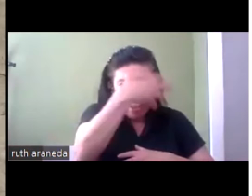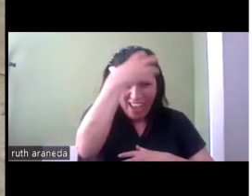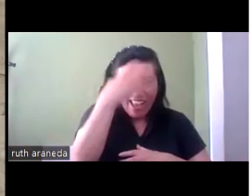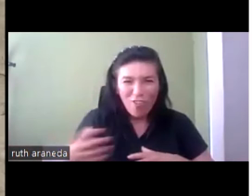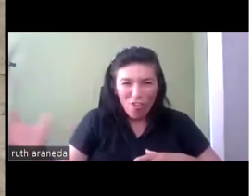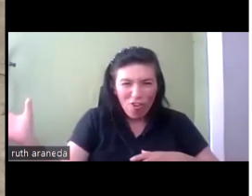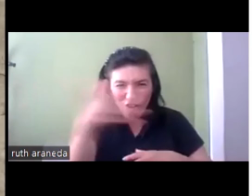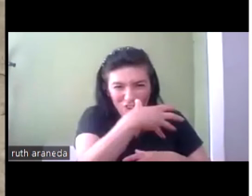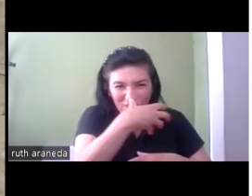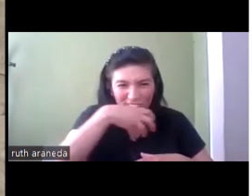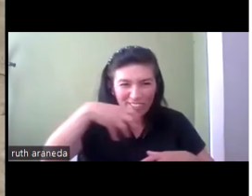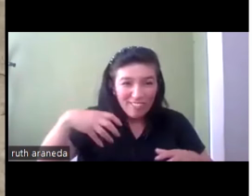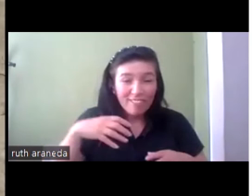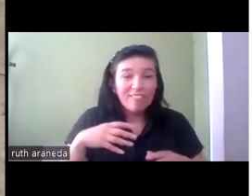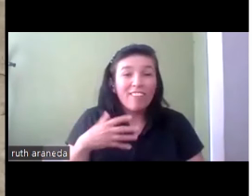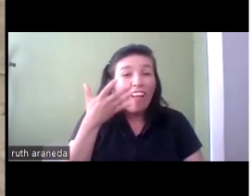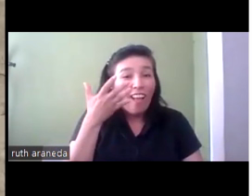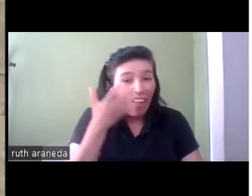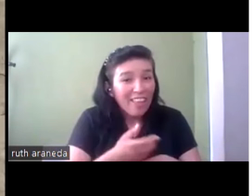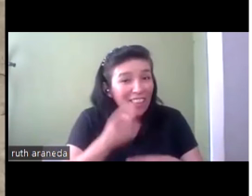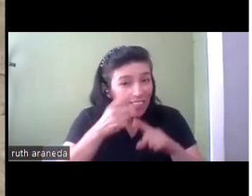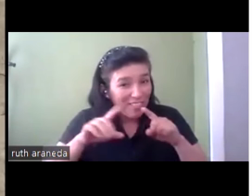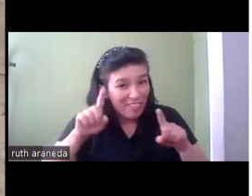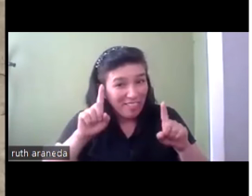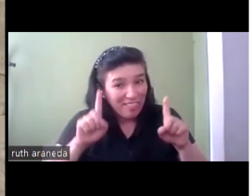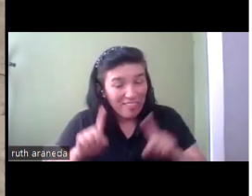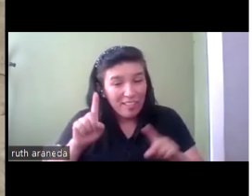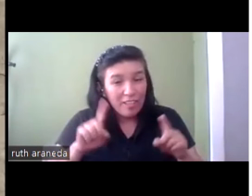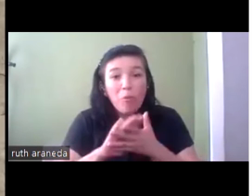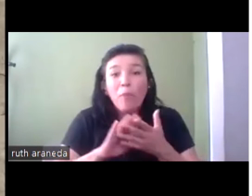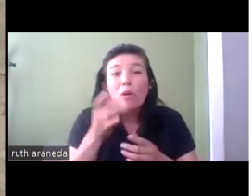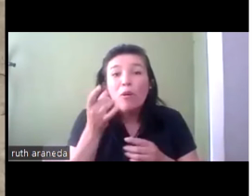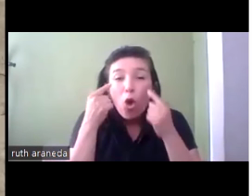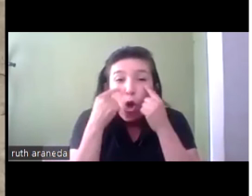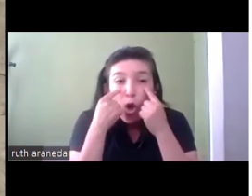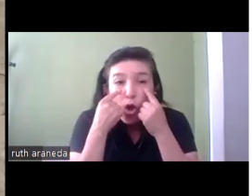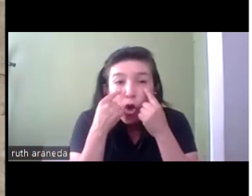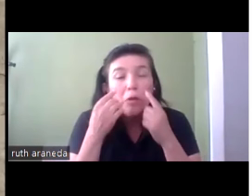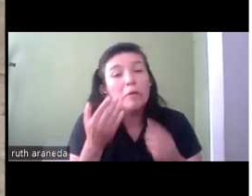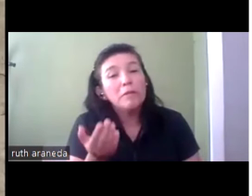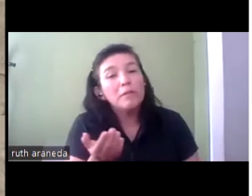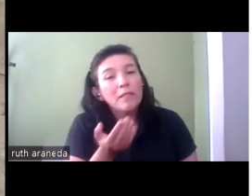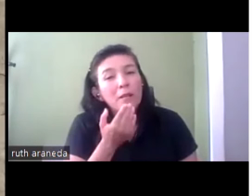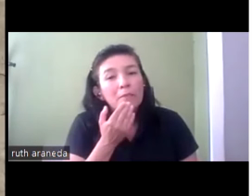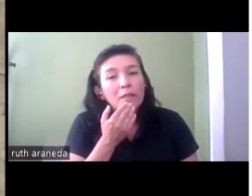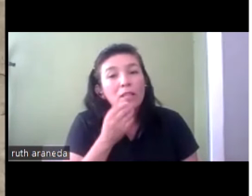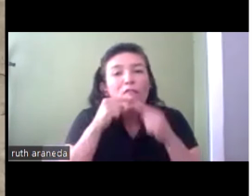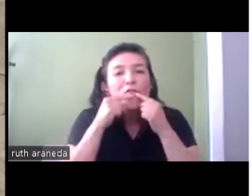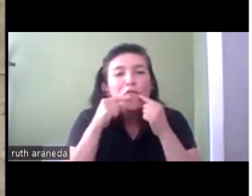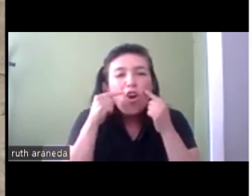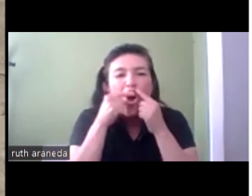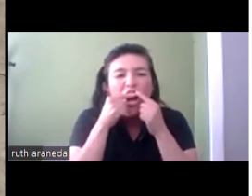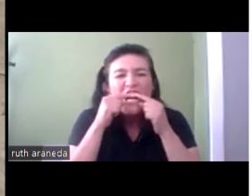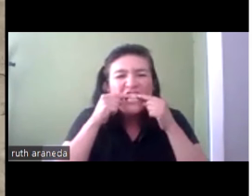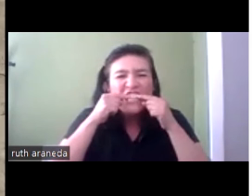¿ya? Tenemos varios elementos al respecto, no solamente la presencia de los ojos, sino que también, por ejemplo, el tema de la boca